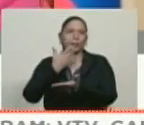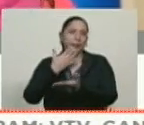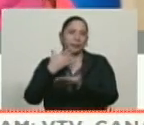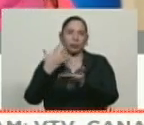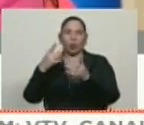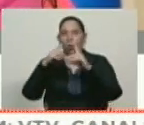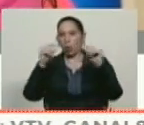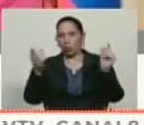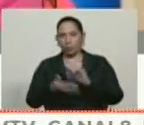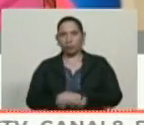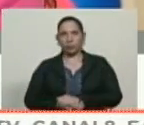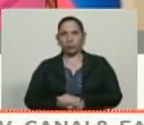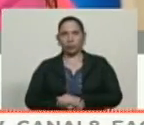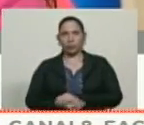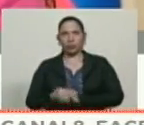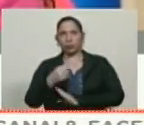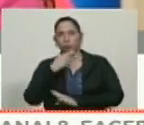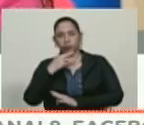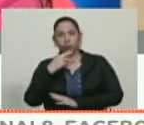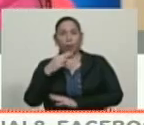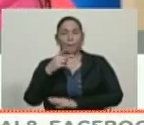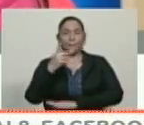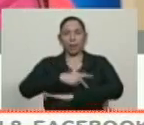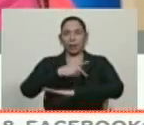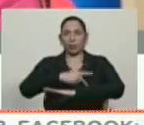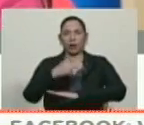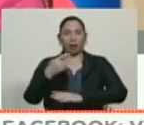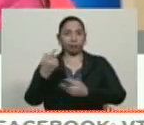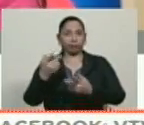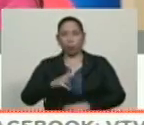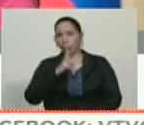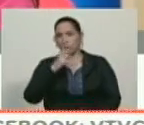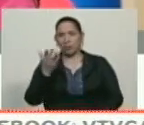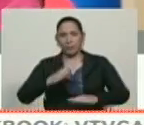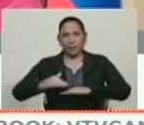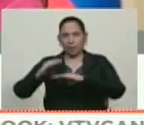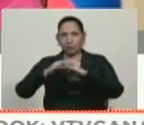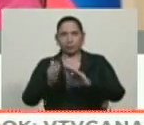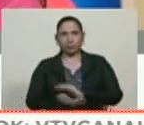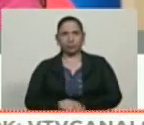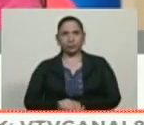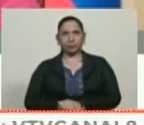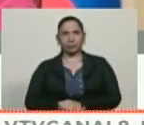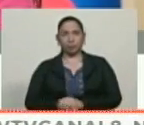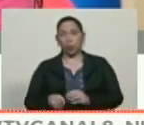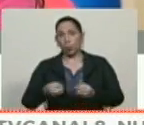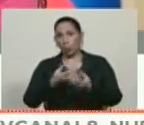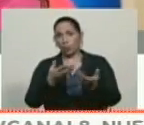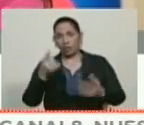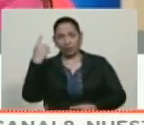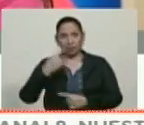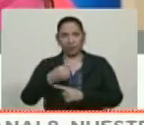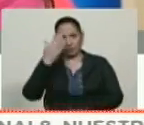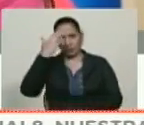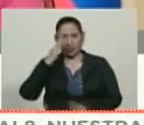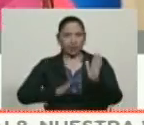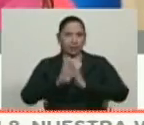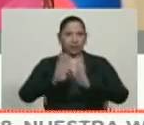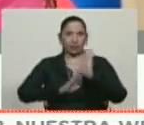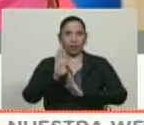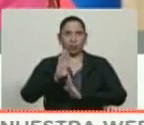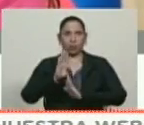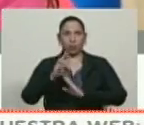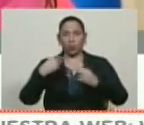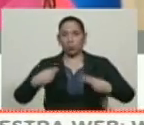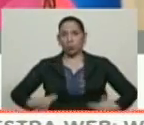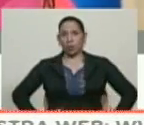ejemplo, Paraguay, es realmente escandalosa la situación. Debe usted saber también que el índice de desarrollo humano de Venezuela es un